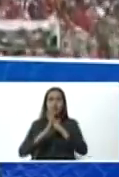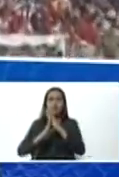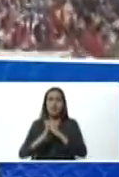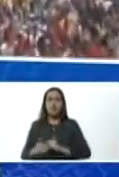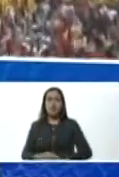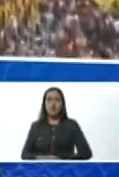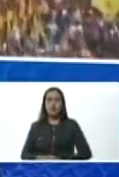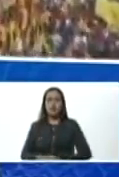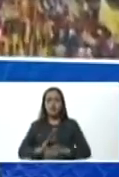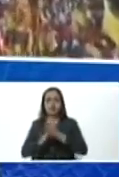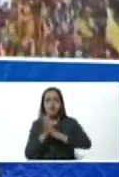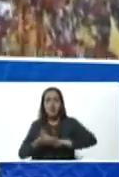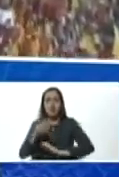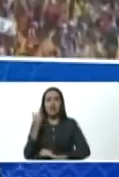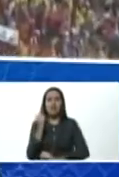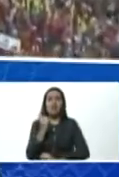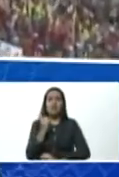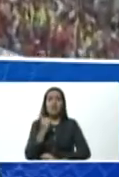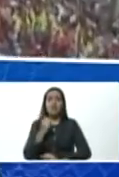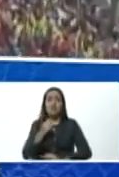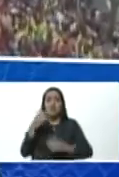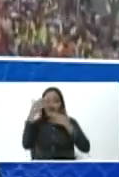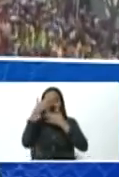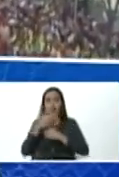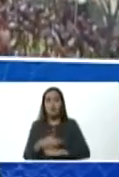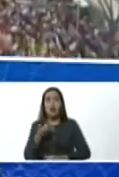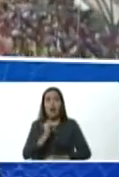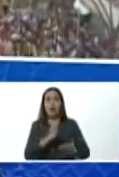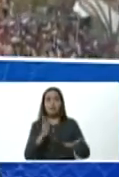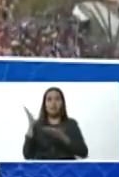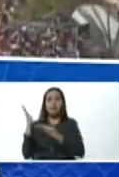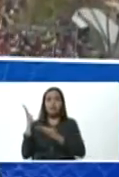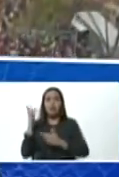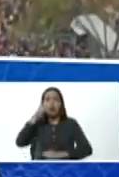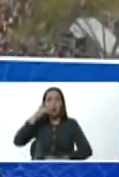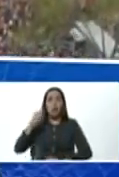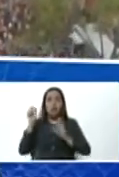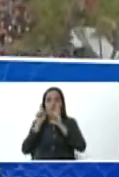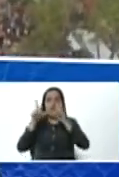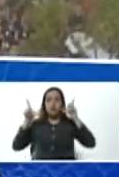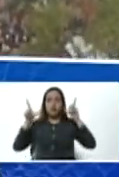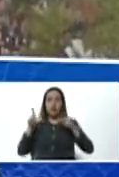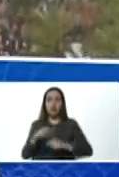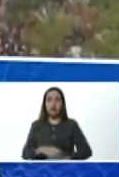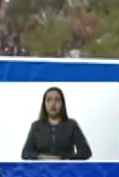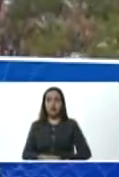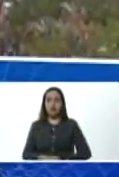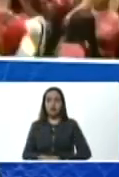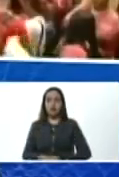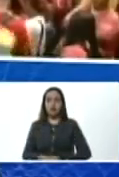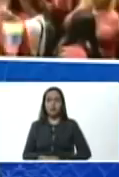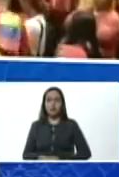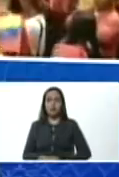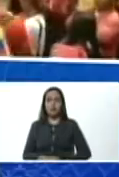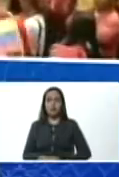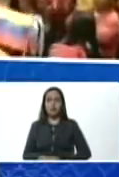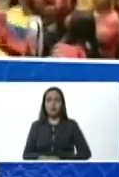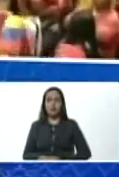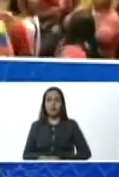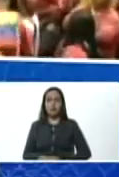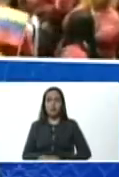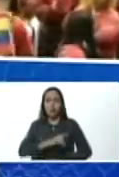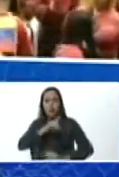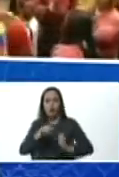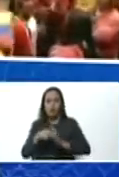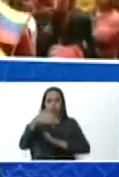de sabotaje y terrorismo. Ahí está ese pueblo, impresionante, impresionante, de punta a